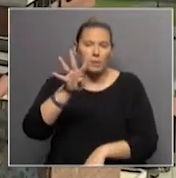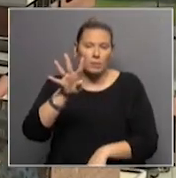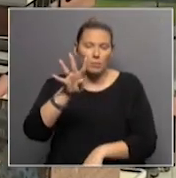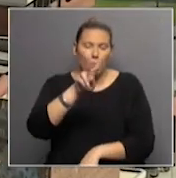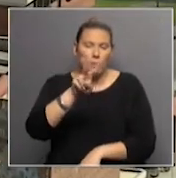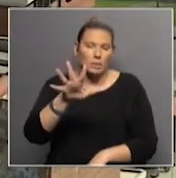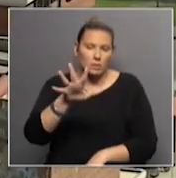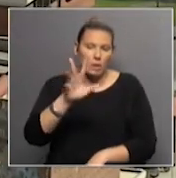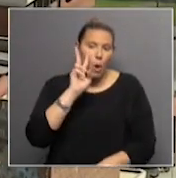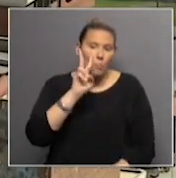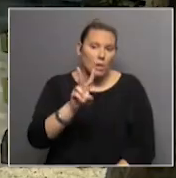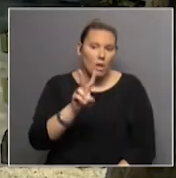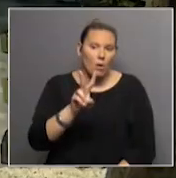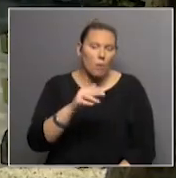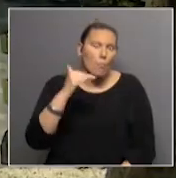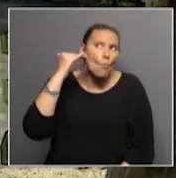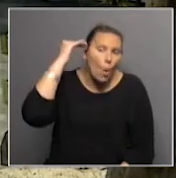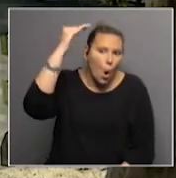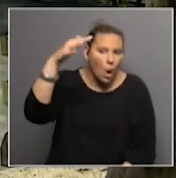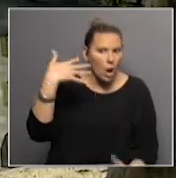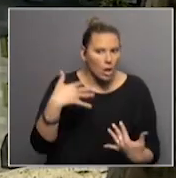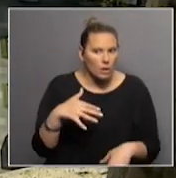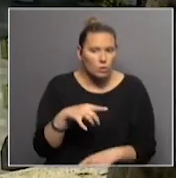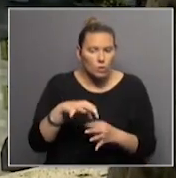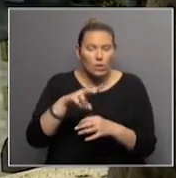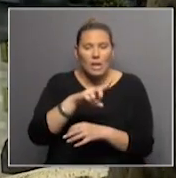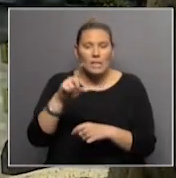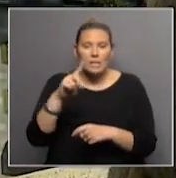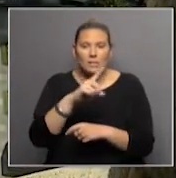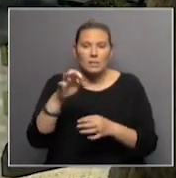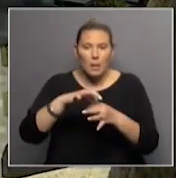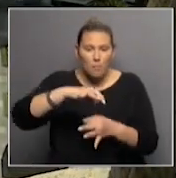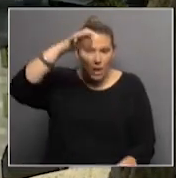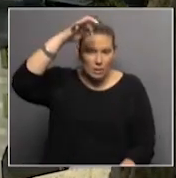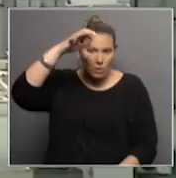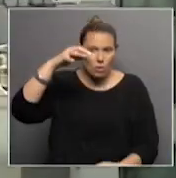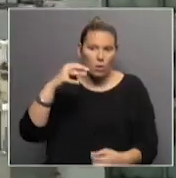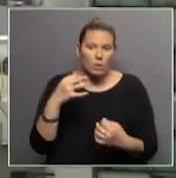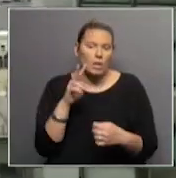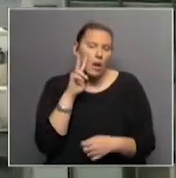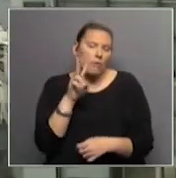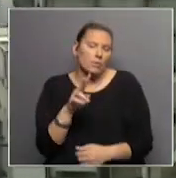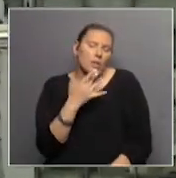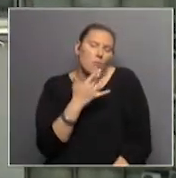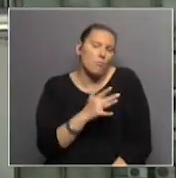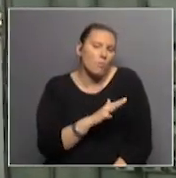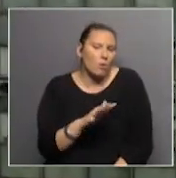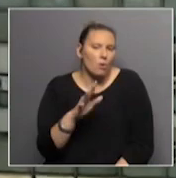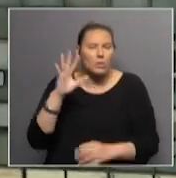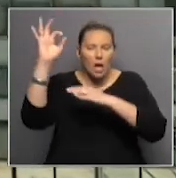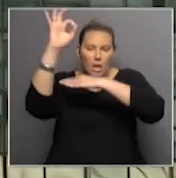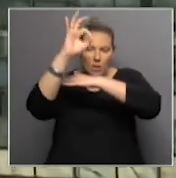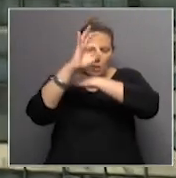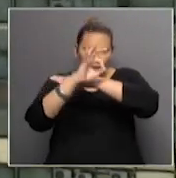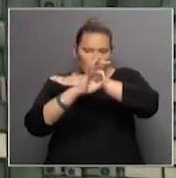mirador. Y sí, es muy alto, son 100 metros. Es muy alto y la vista ahí es espectacular, las puestas de